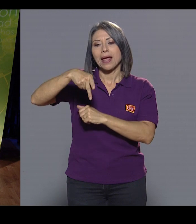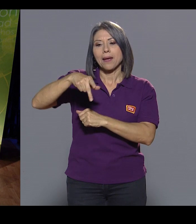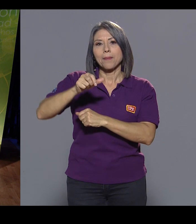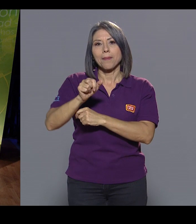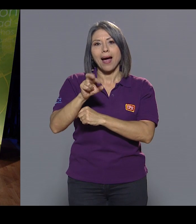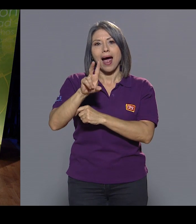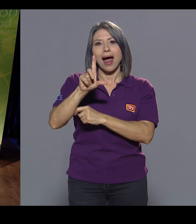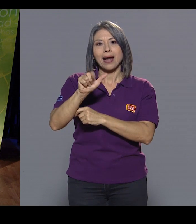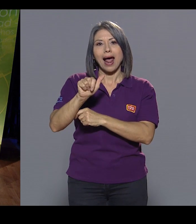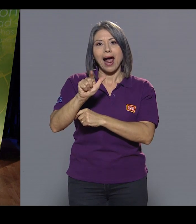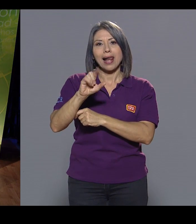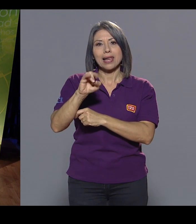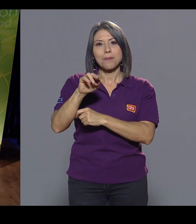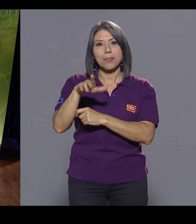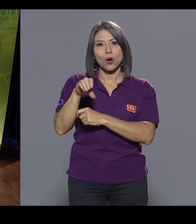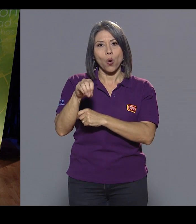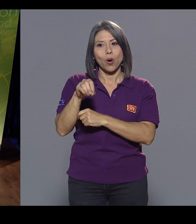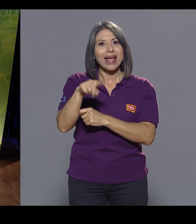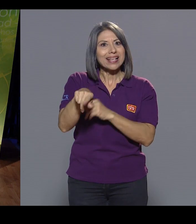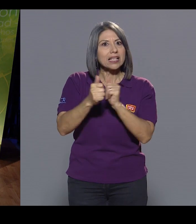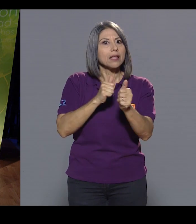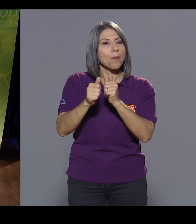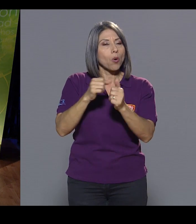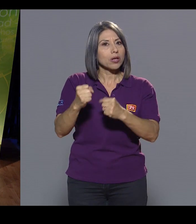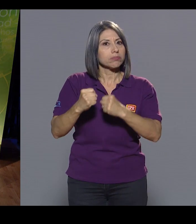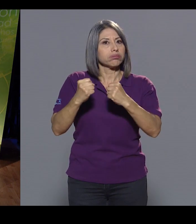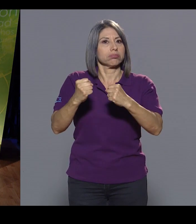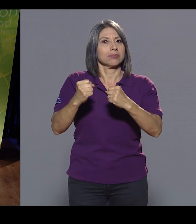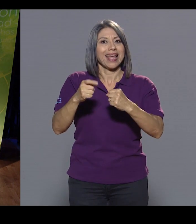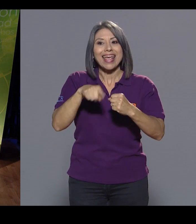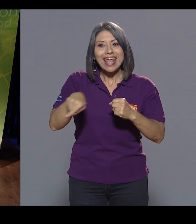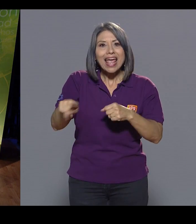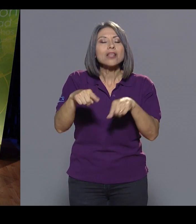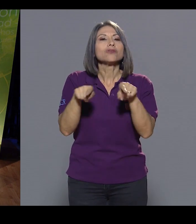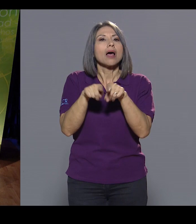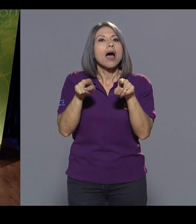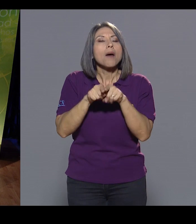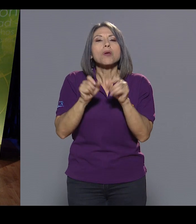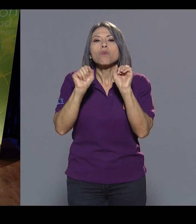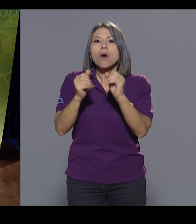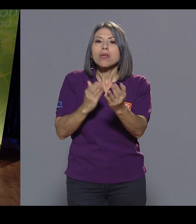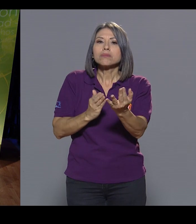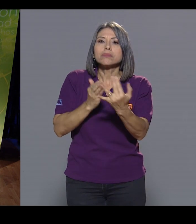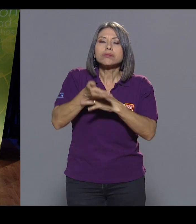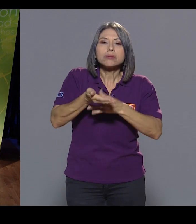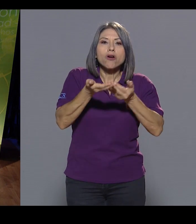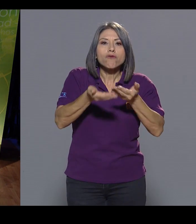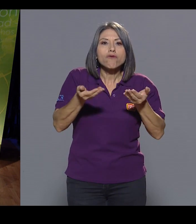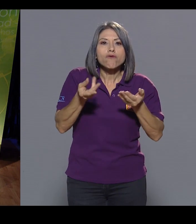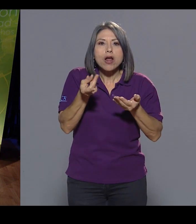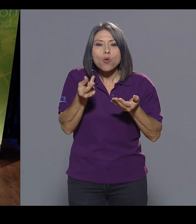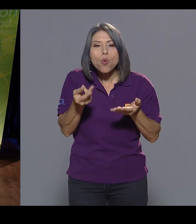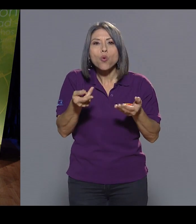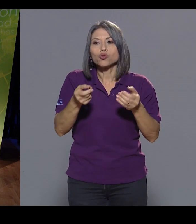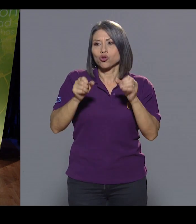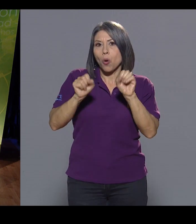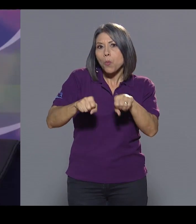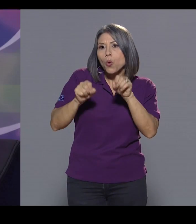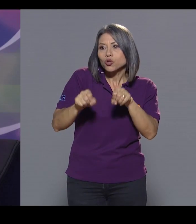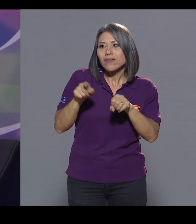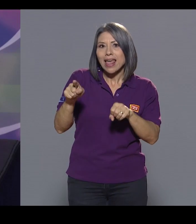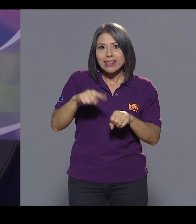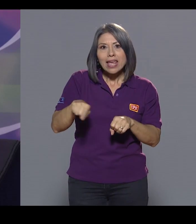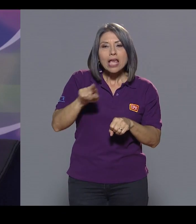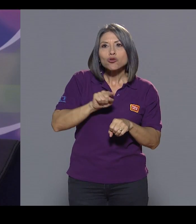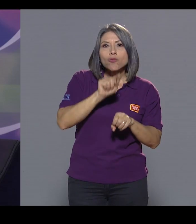es deporte de alto impacto, tengan acceso a los recursos, a la posibilidad de representar al país, que